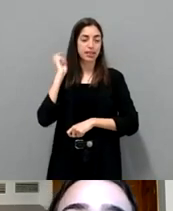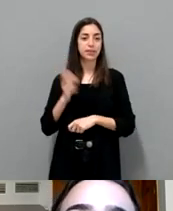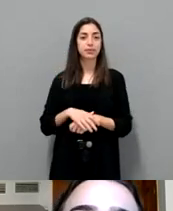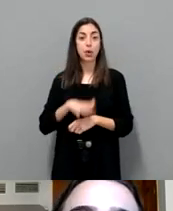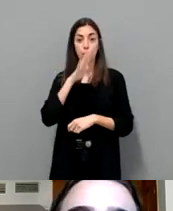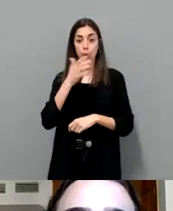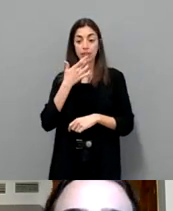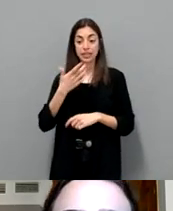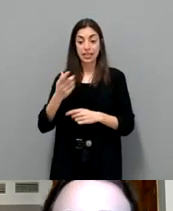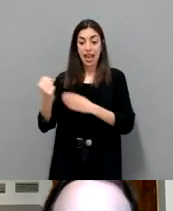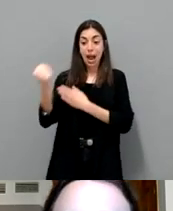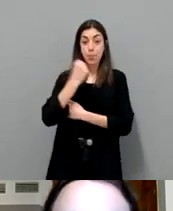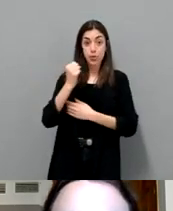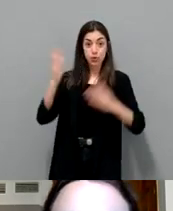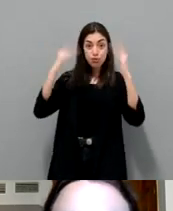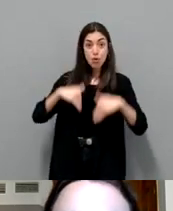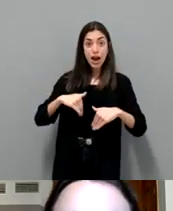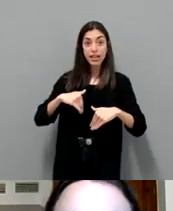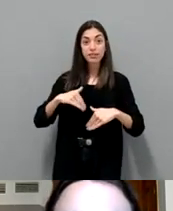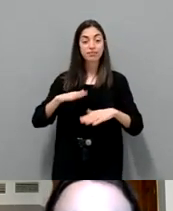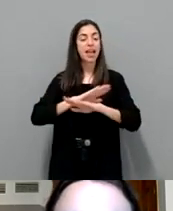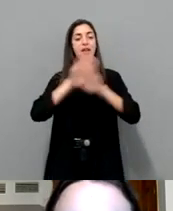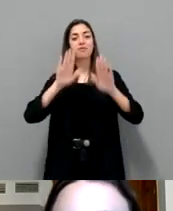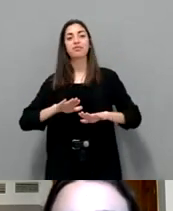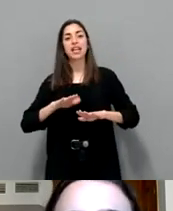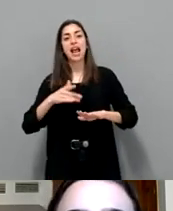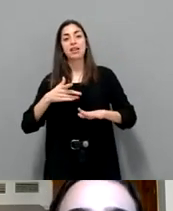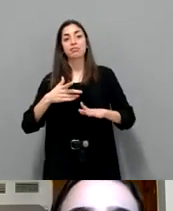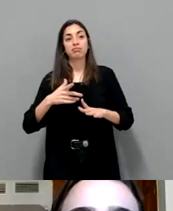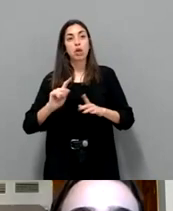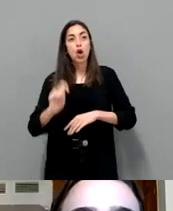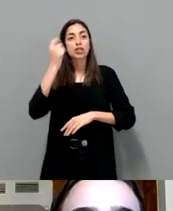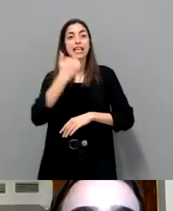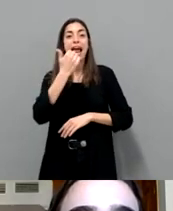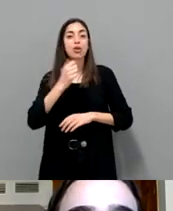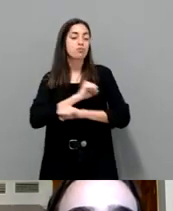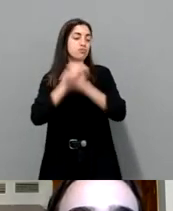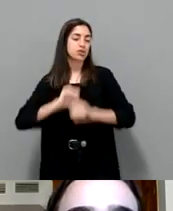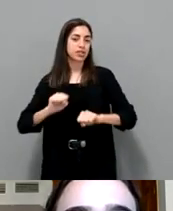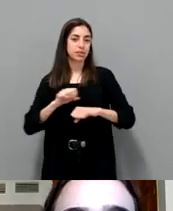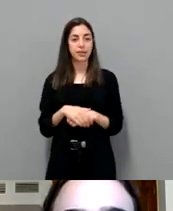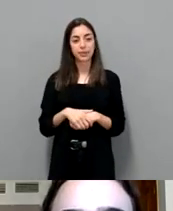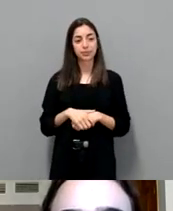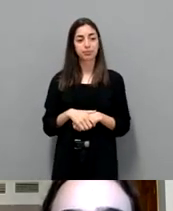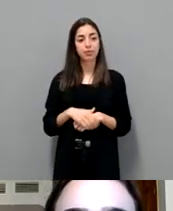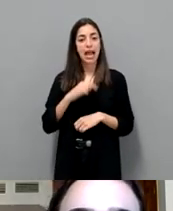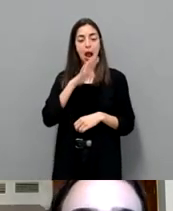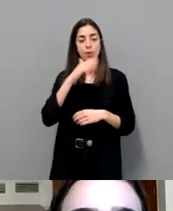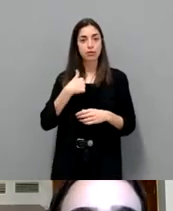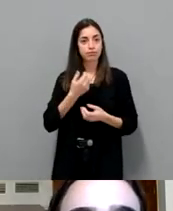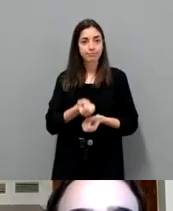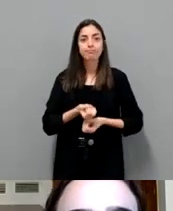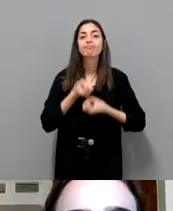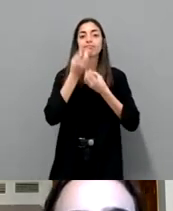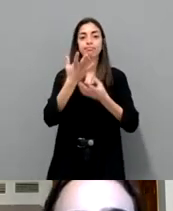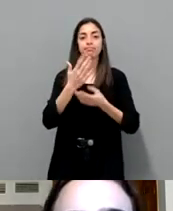vuestro calor nada es posible. Os confieso algo. En los